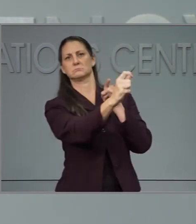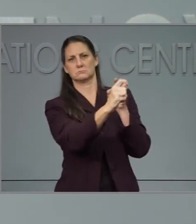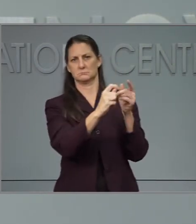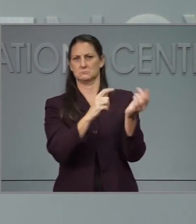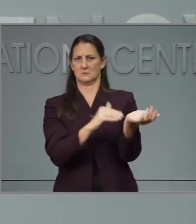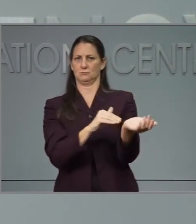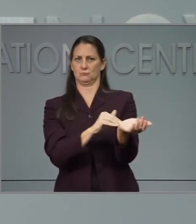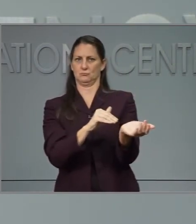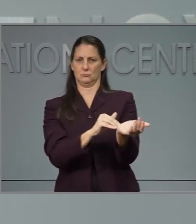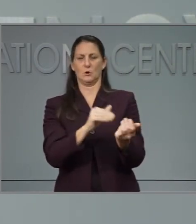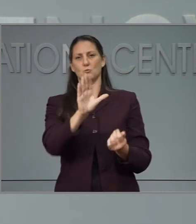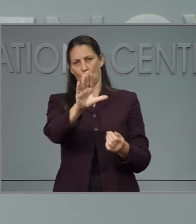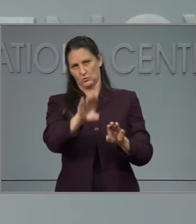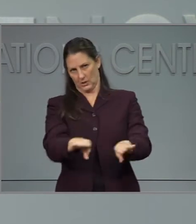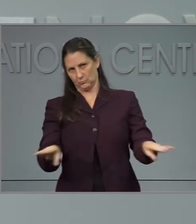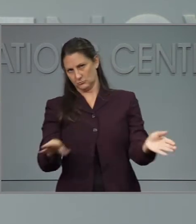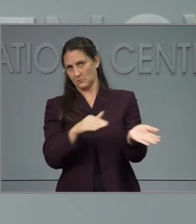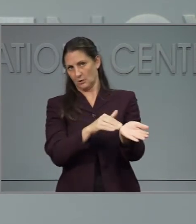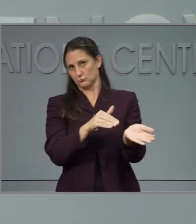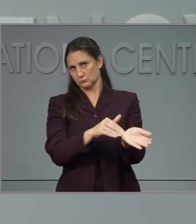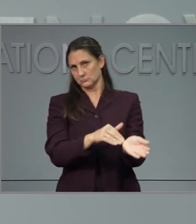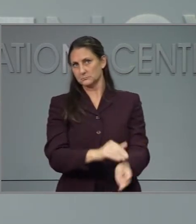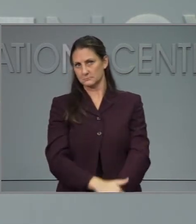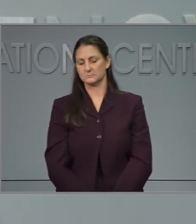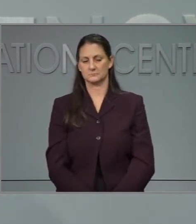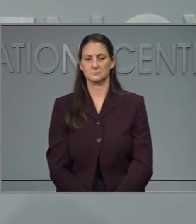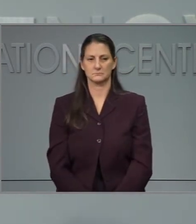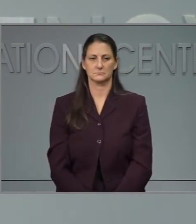tiene algún síntoma. Gracias.